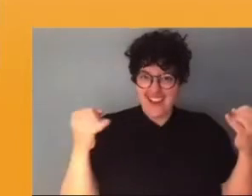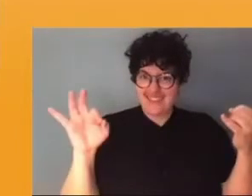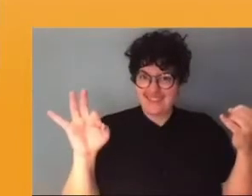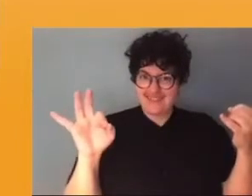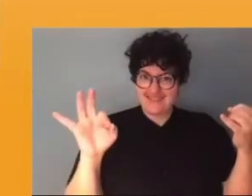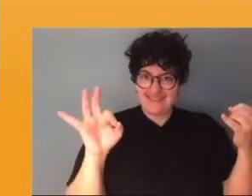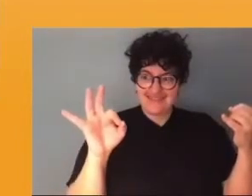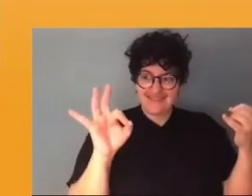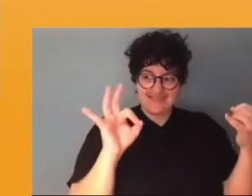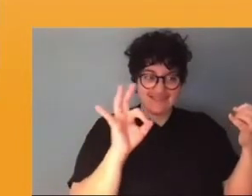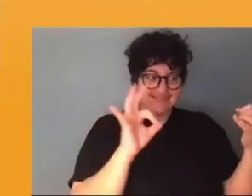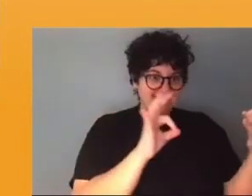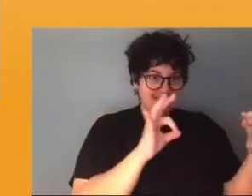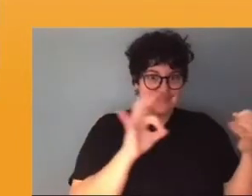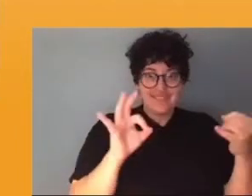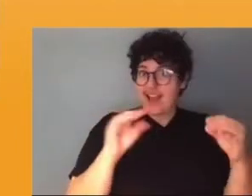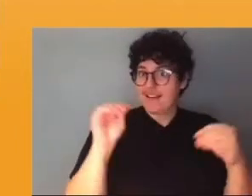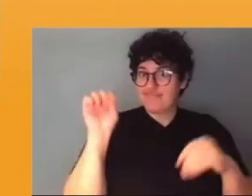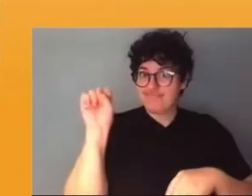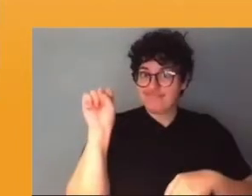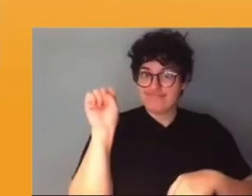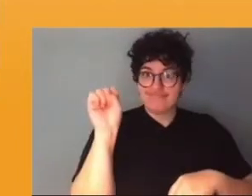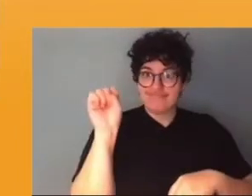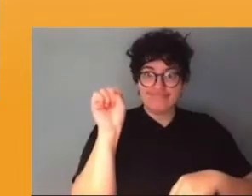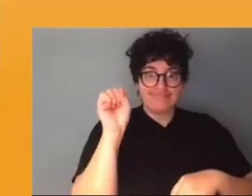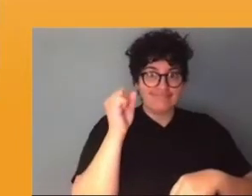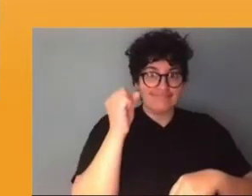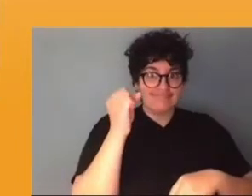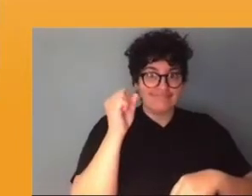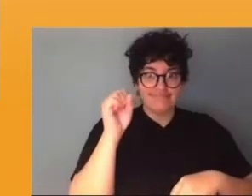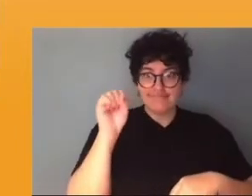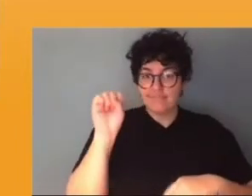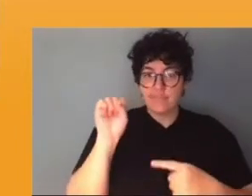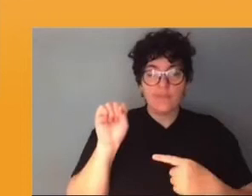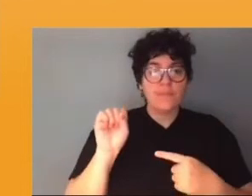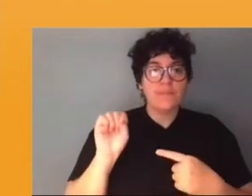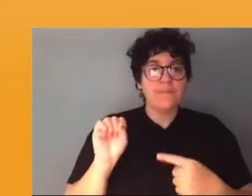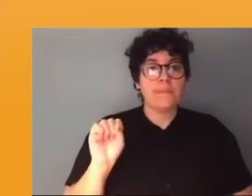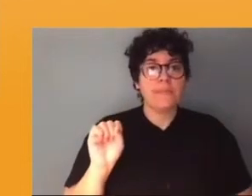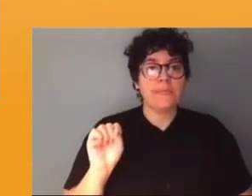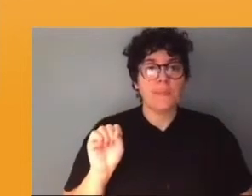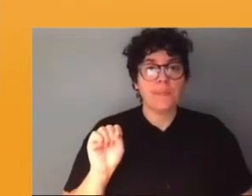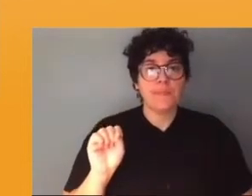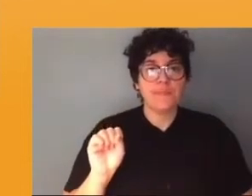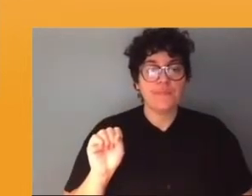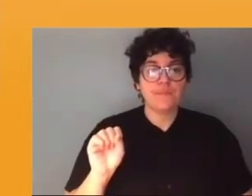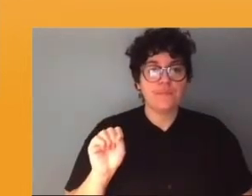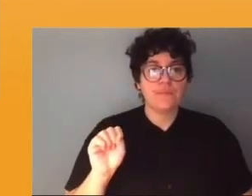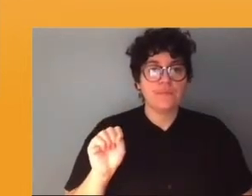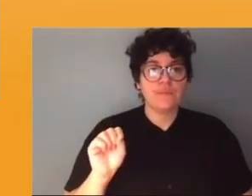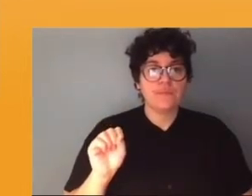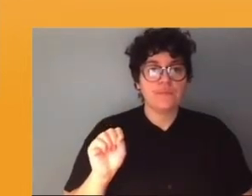ojos o el movimiento de mano, ninguno de los movimientos